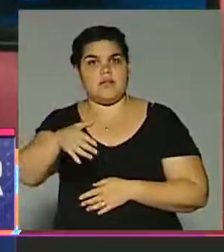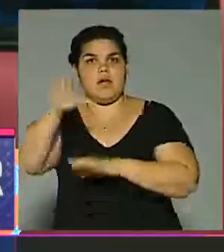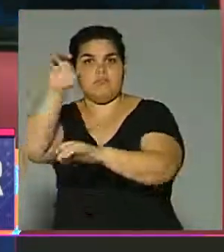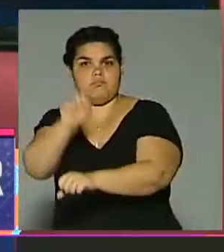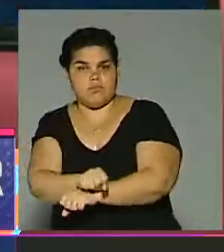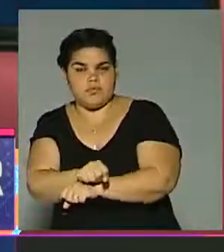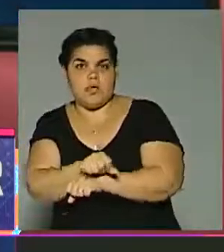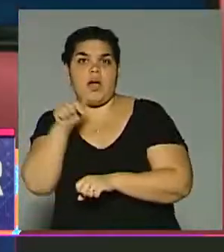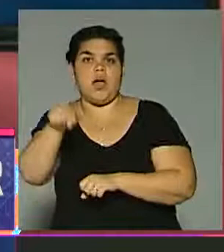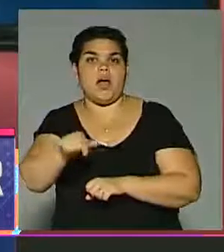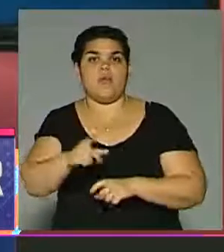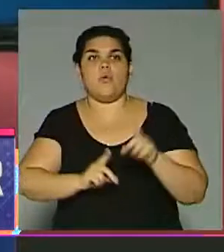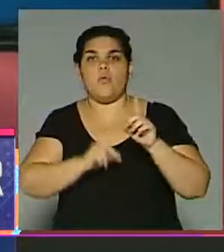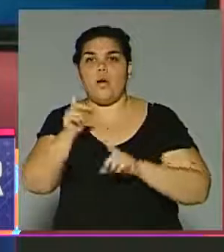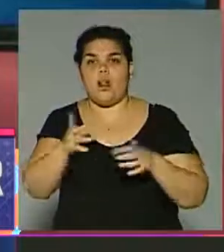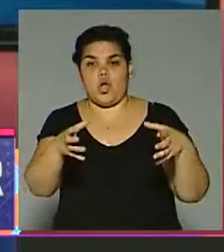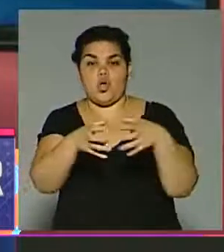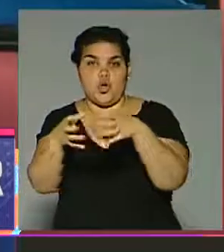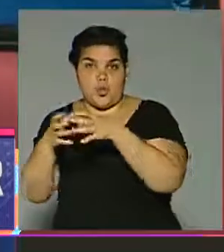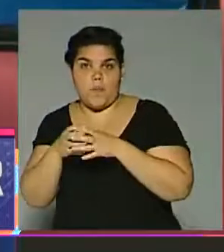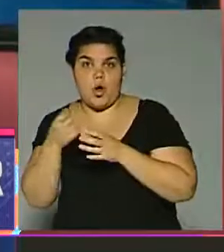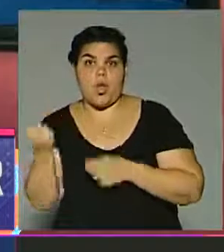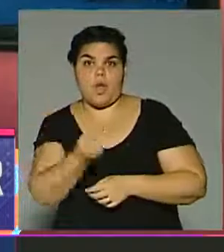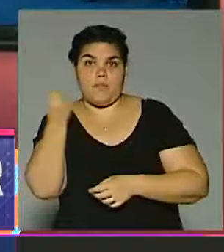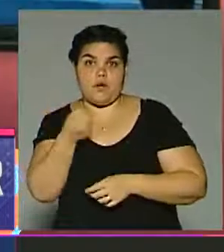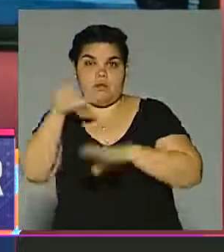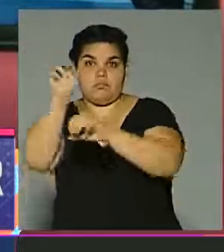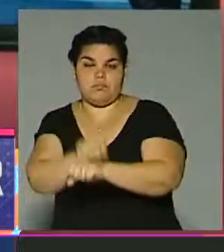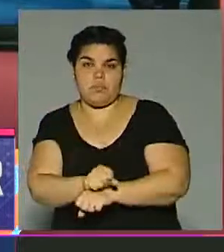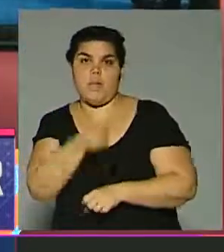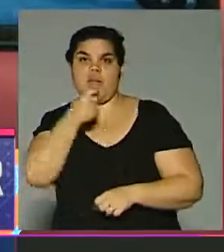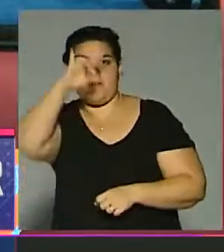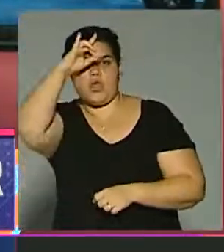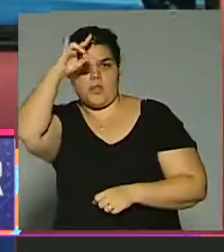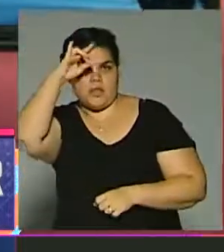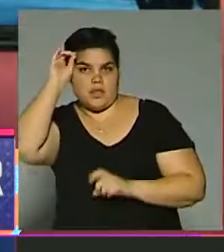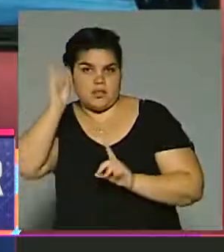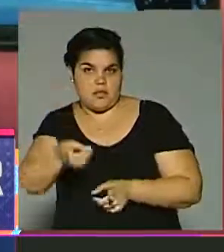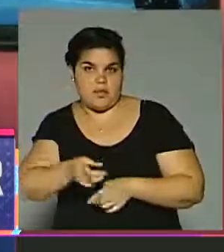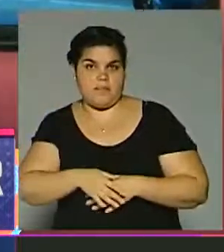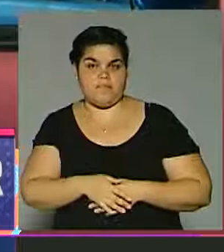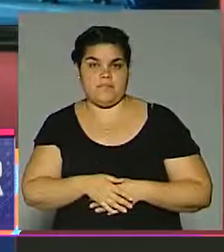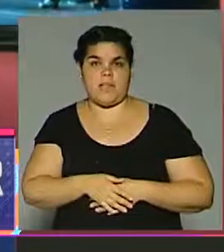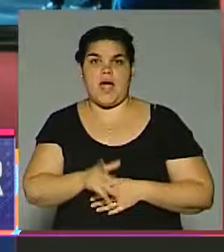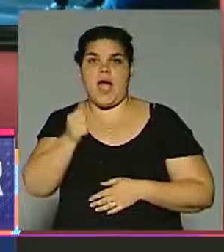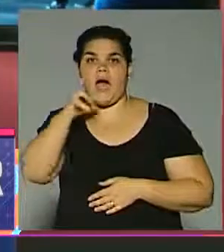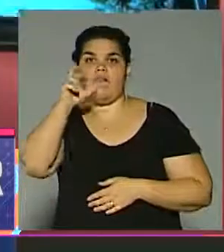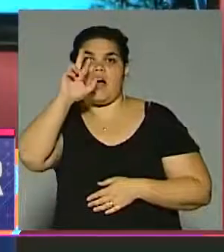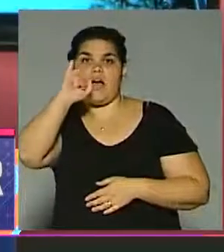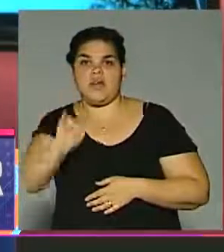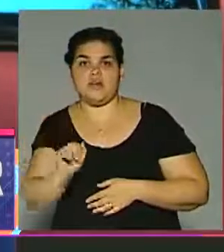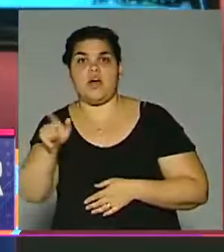detenidos a la cúpula de varios equipos importantes, como por ejemplo Independiente, con Bebote Álvarez. Es uno de los pocos funcionarios